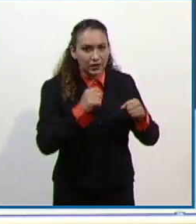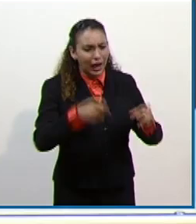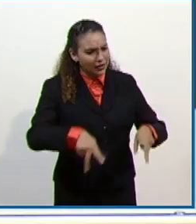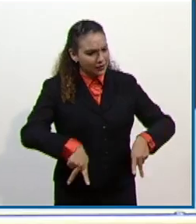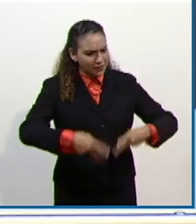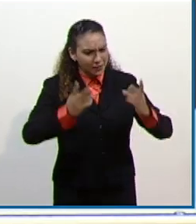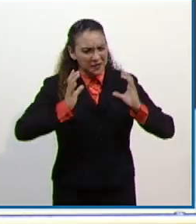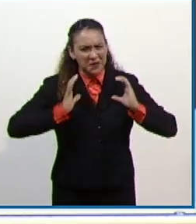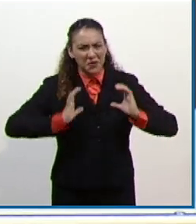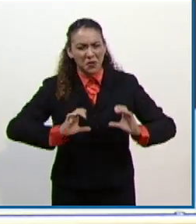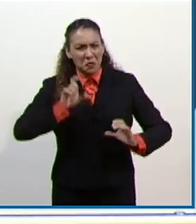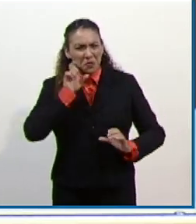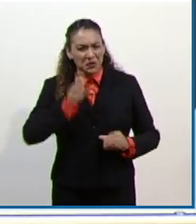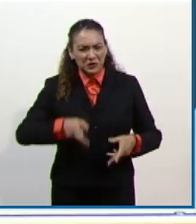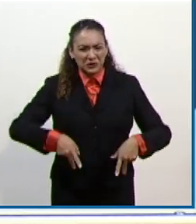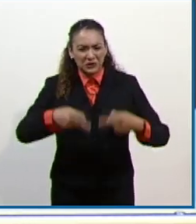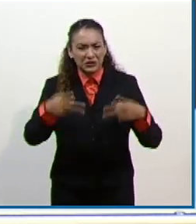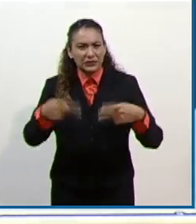digamos,